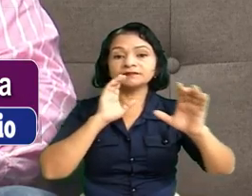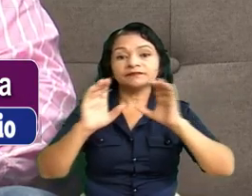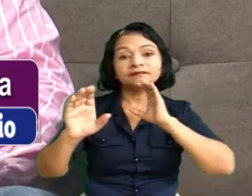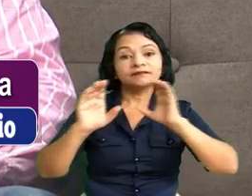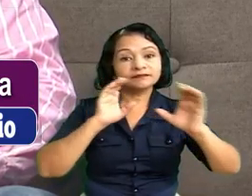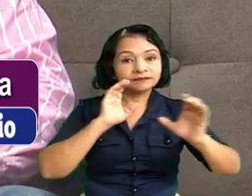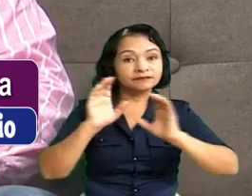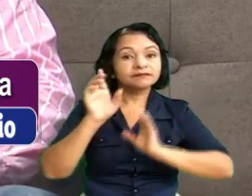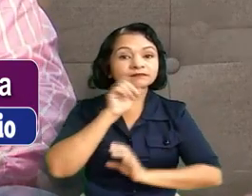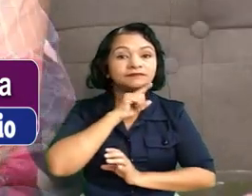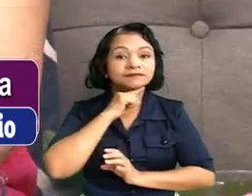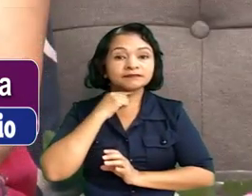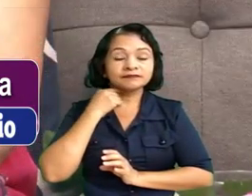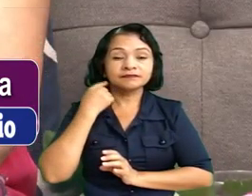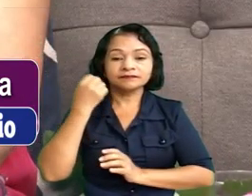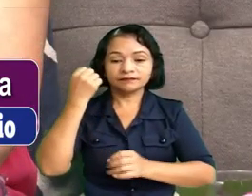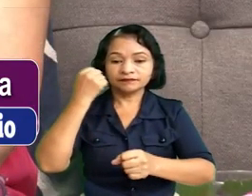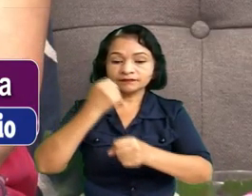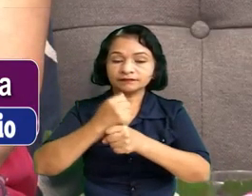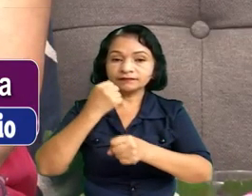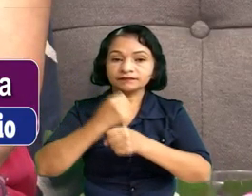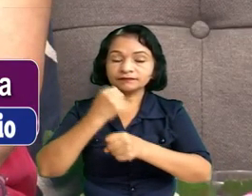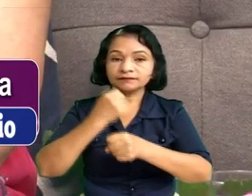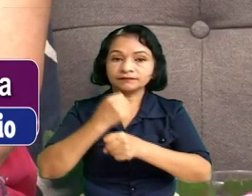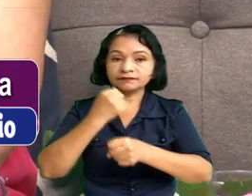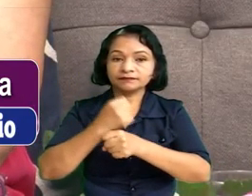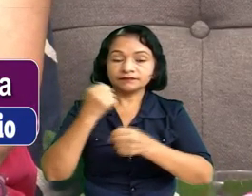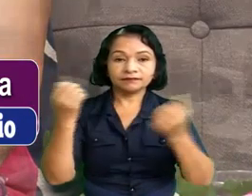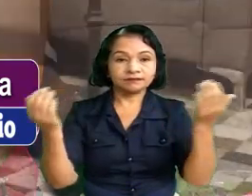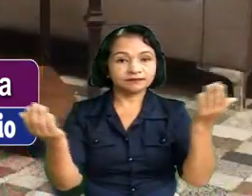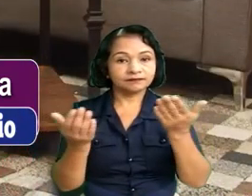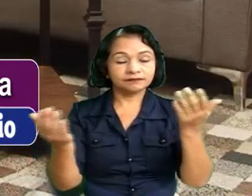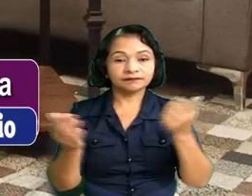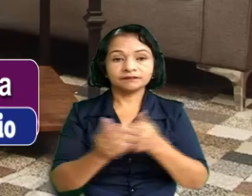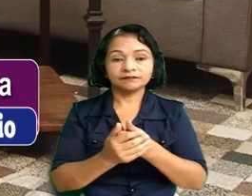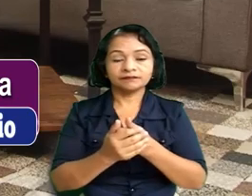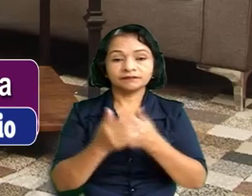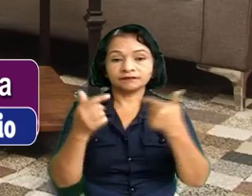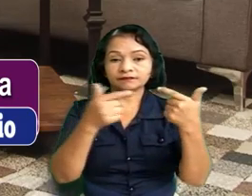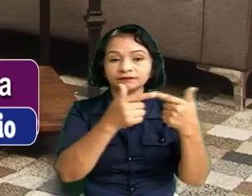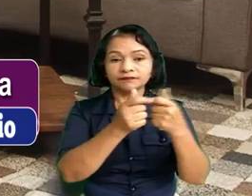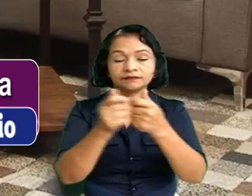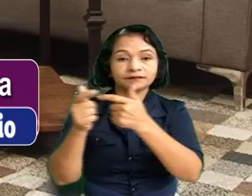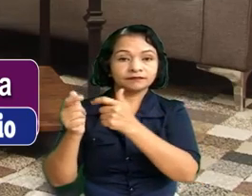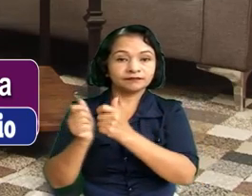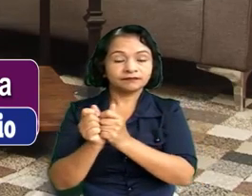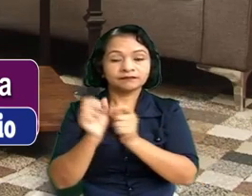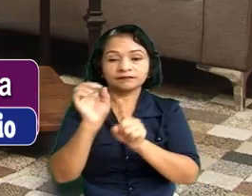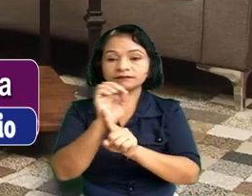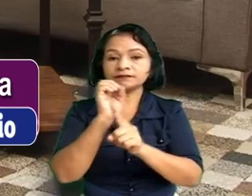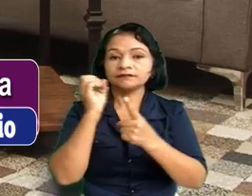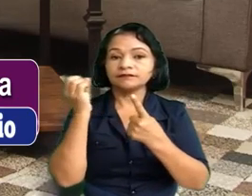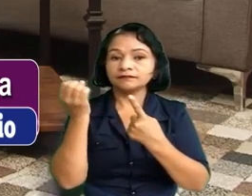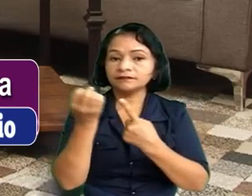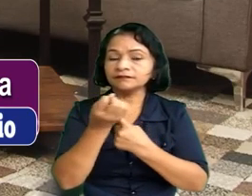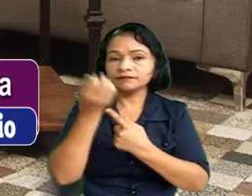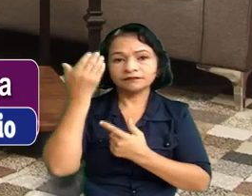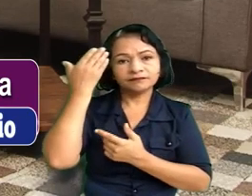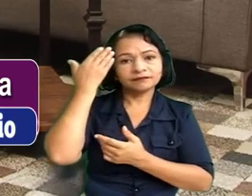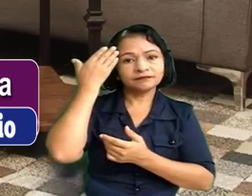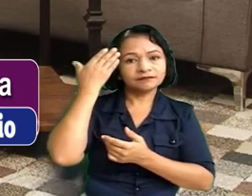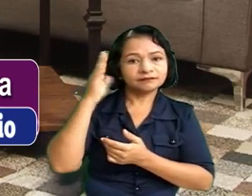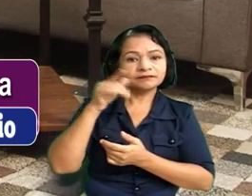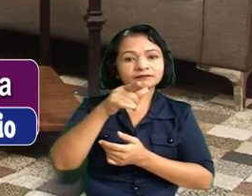Sin embargo, cuando ya estás en el fragor de la batalla, bueno, y además en los movimientos sindicales y en los procesos organizacionales, usted lo sabe muy bien,